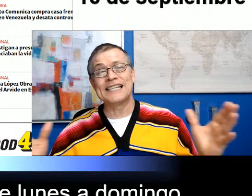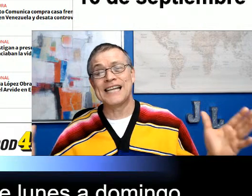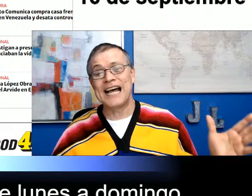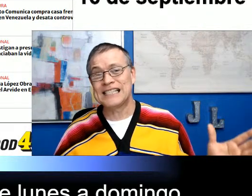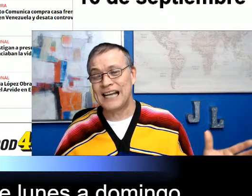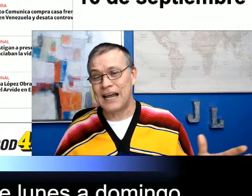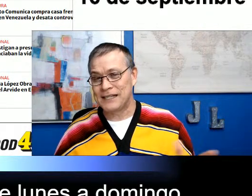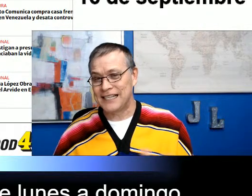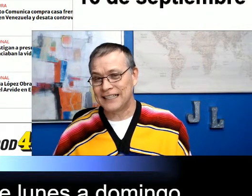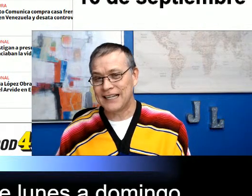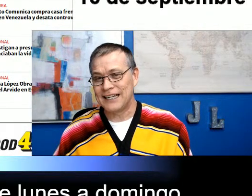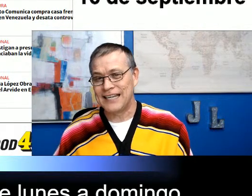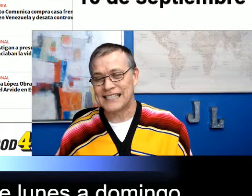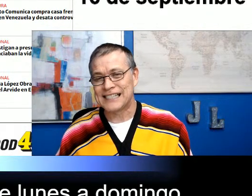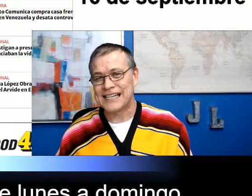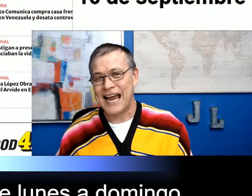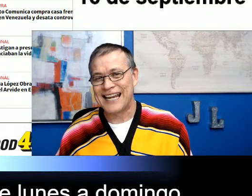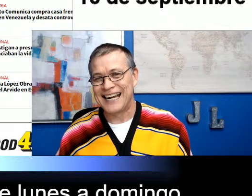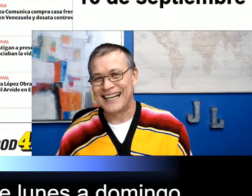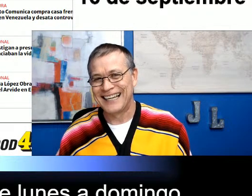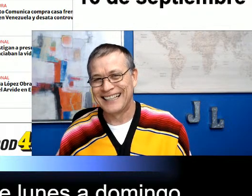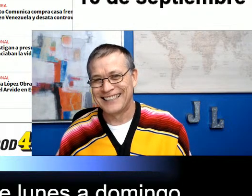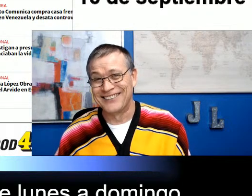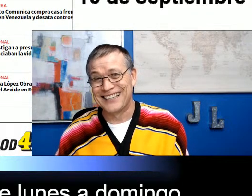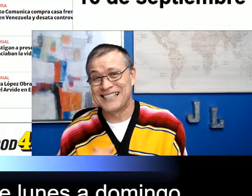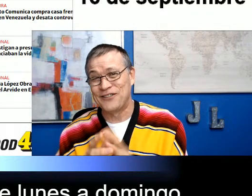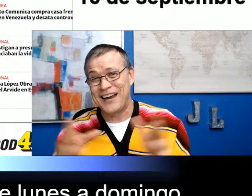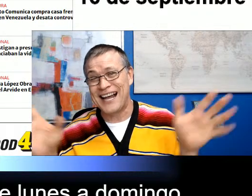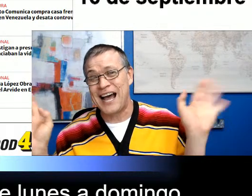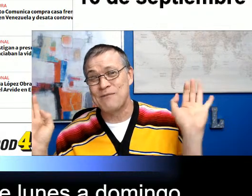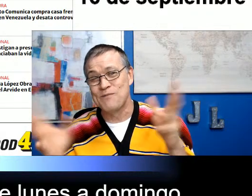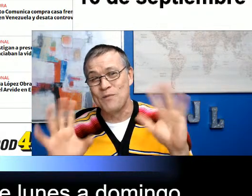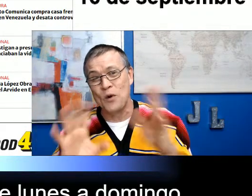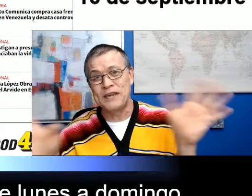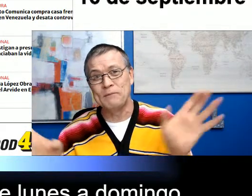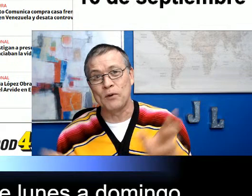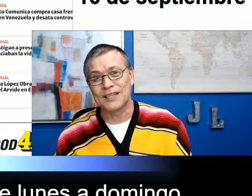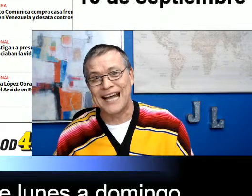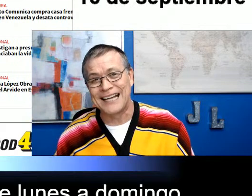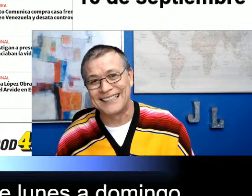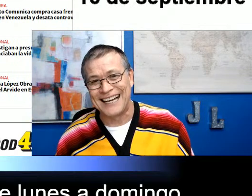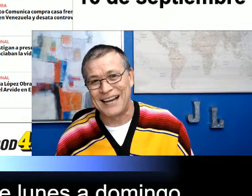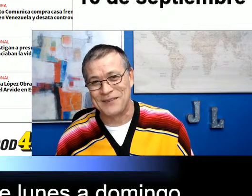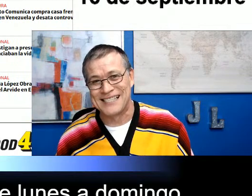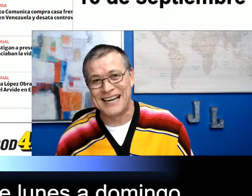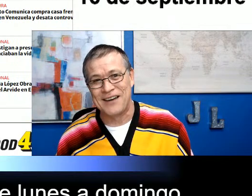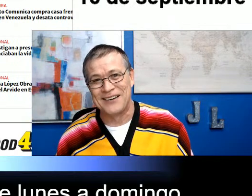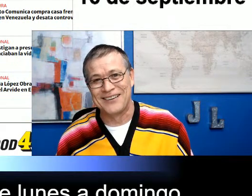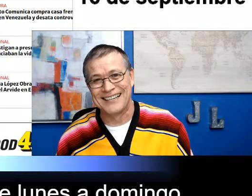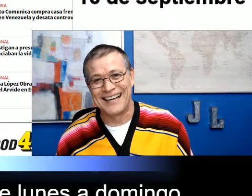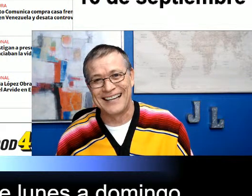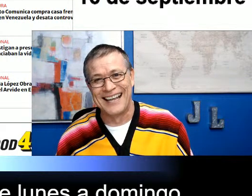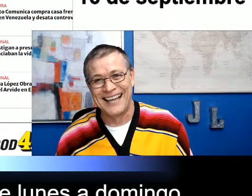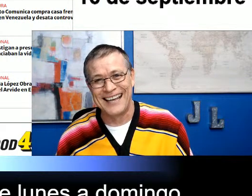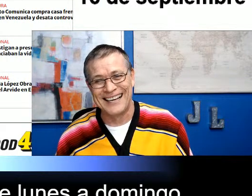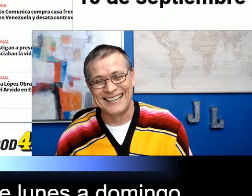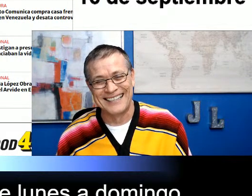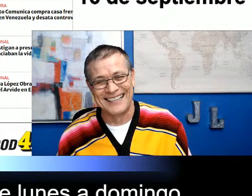Ella rechaza la visita de Díaz-Canel. Como que si fuera muy importante la miserable,